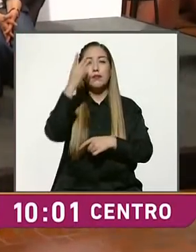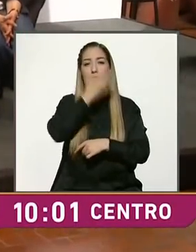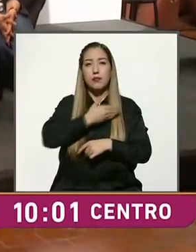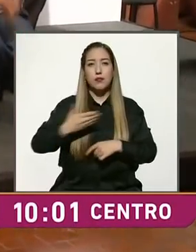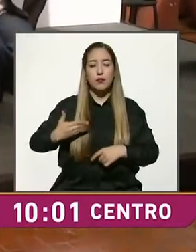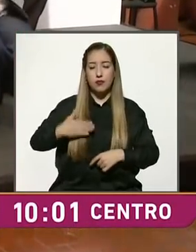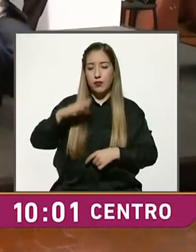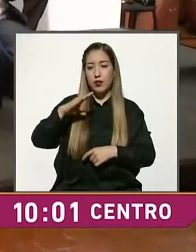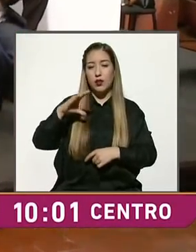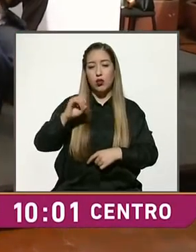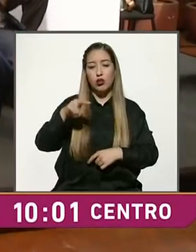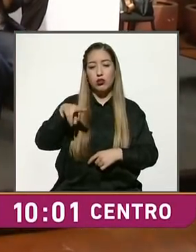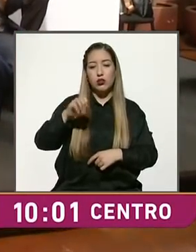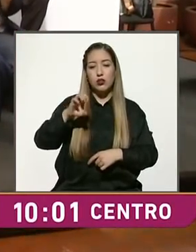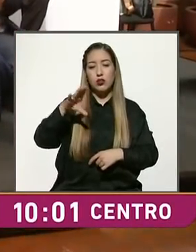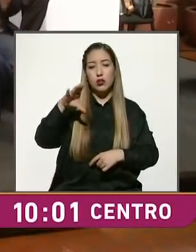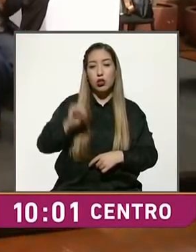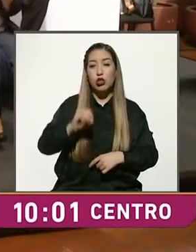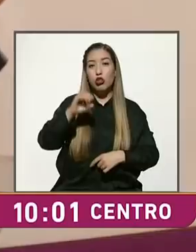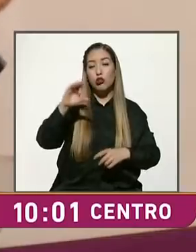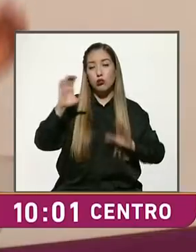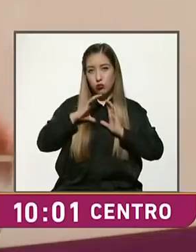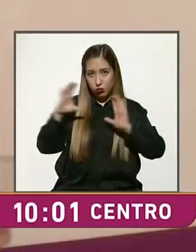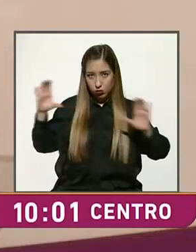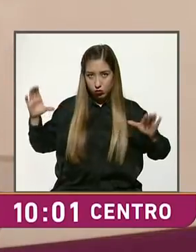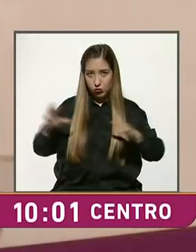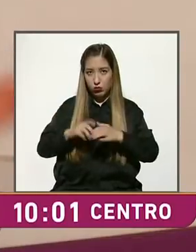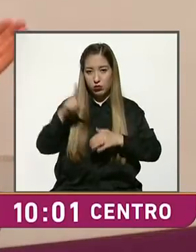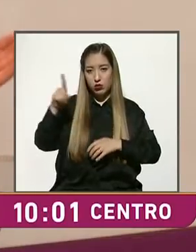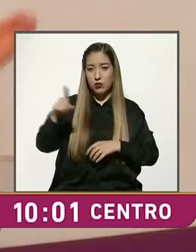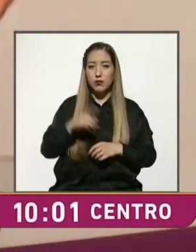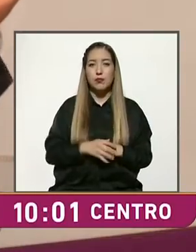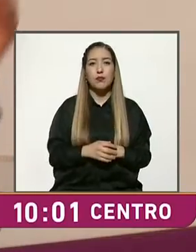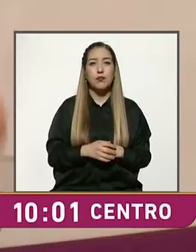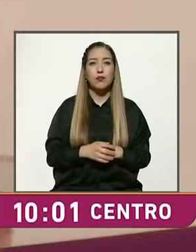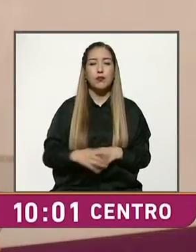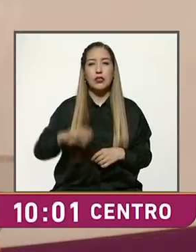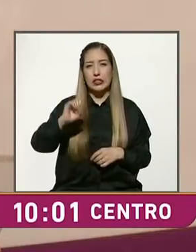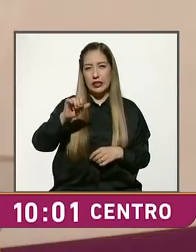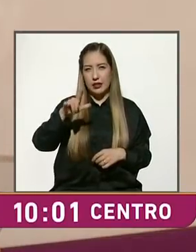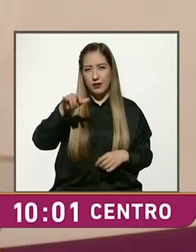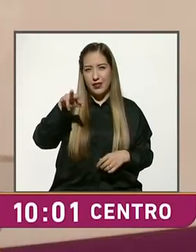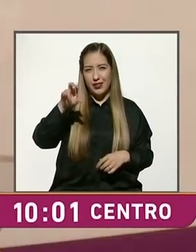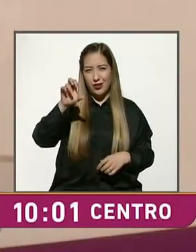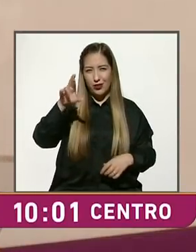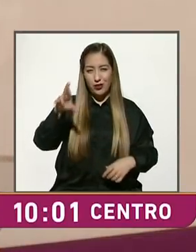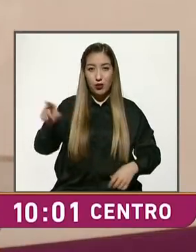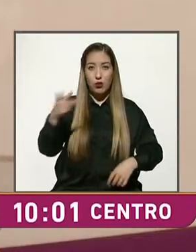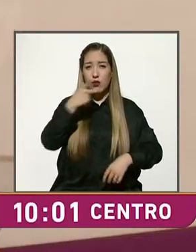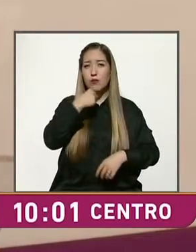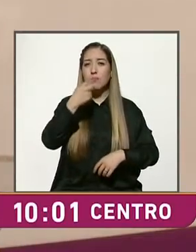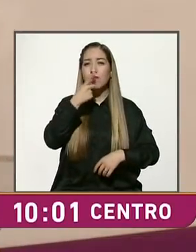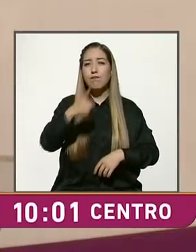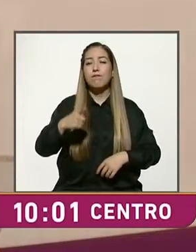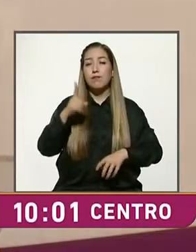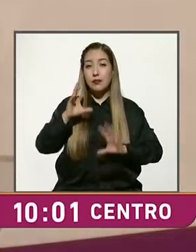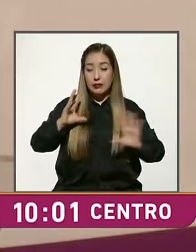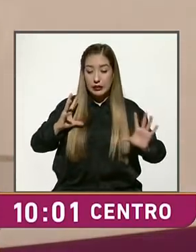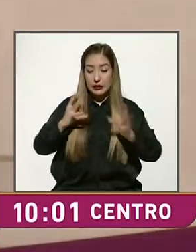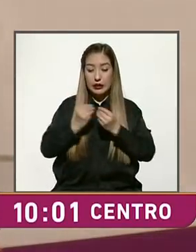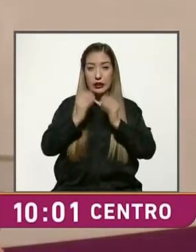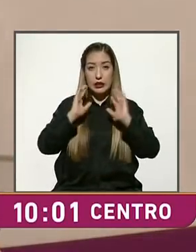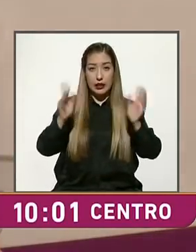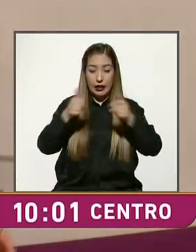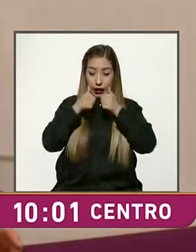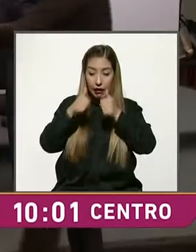la Seguridad y la Justicia de la Ciudad de México, Salvador Guerrero Chiprés, dio a conocer que este organismo alcanzó 1 millón de atenciones en lo